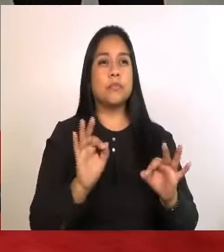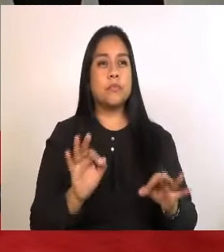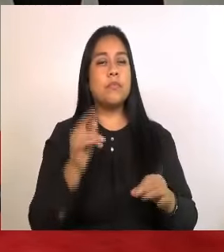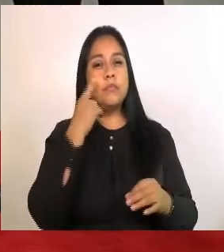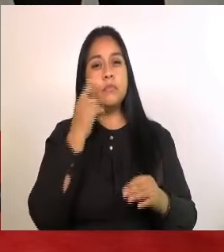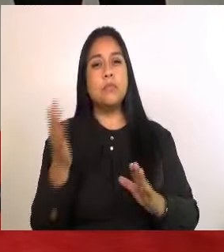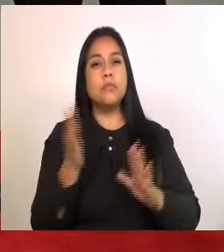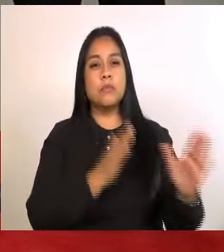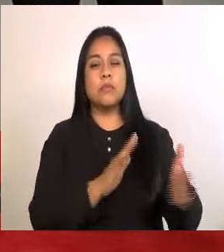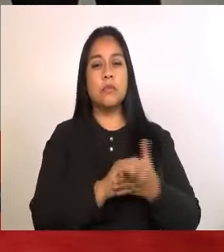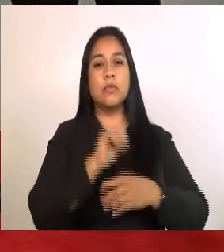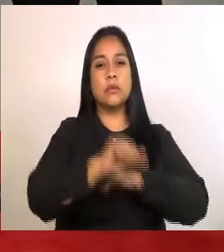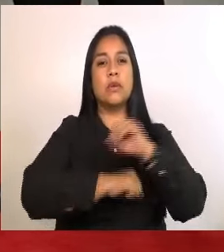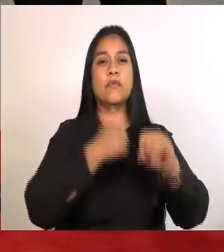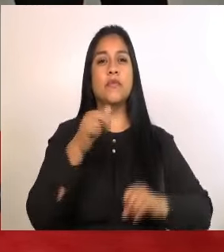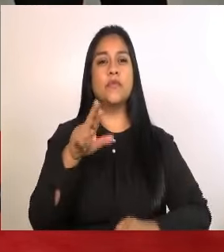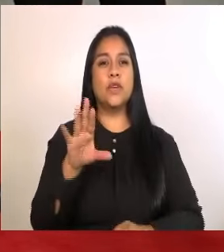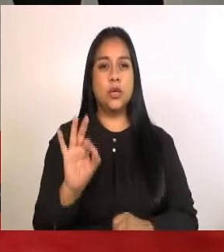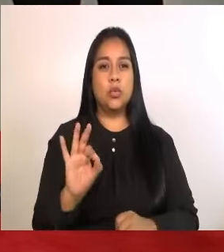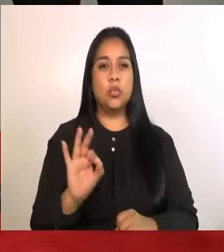Gracier, del Faro.